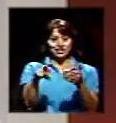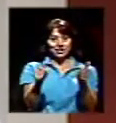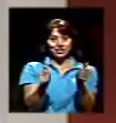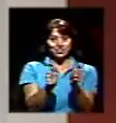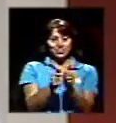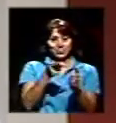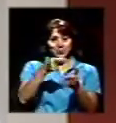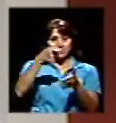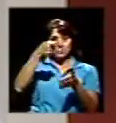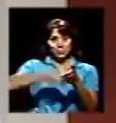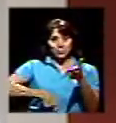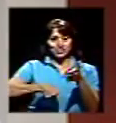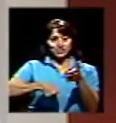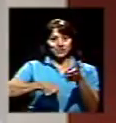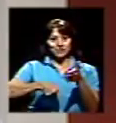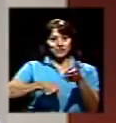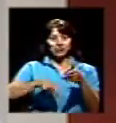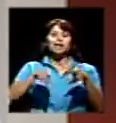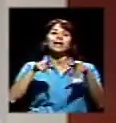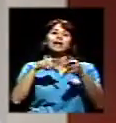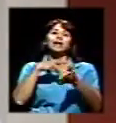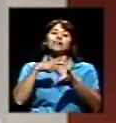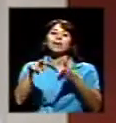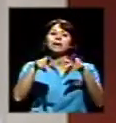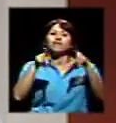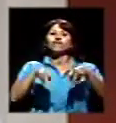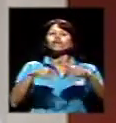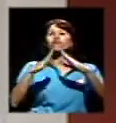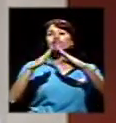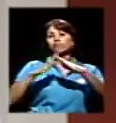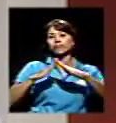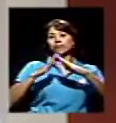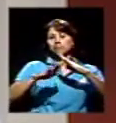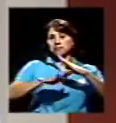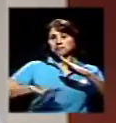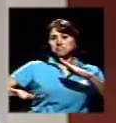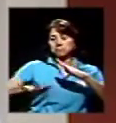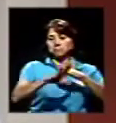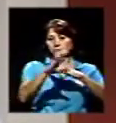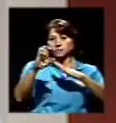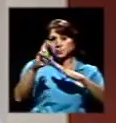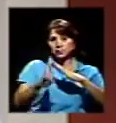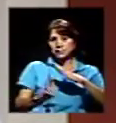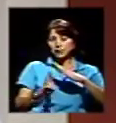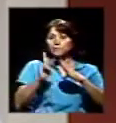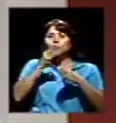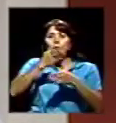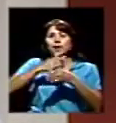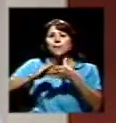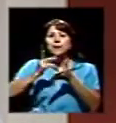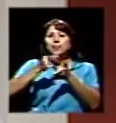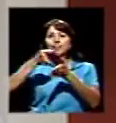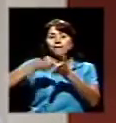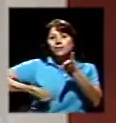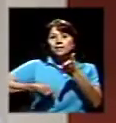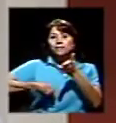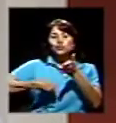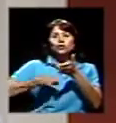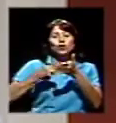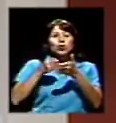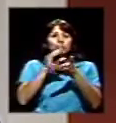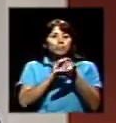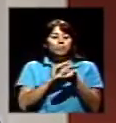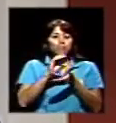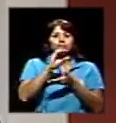que pagan los habitantes de este país, una parte de los cuales van a financiar nuestro sistema de salud.